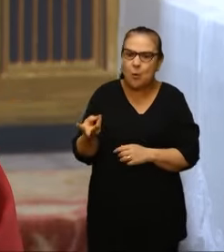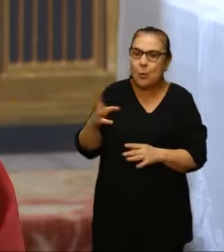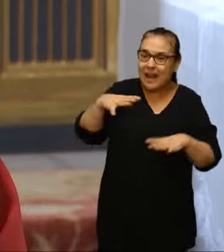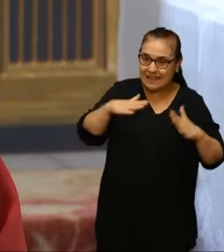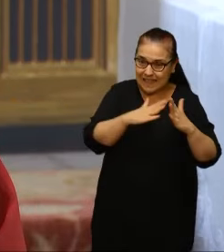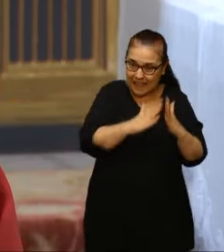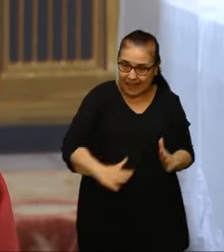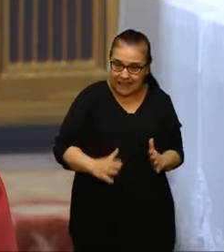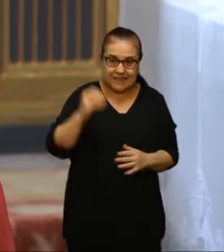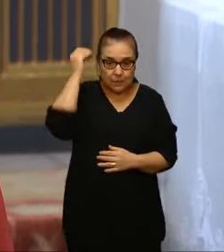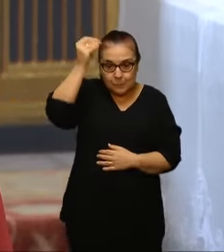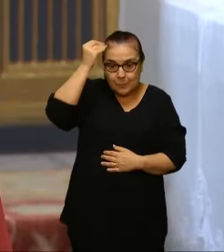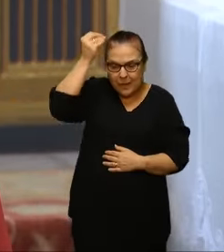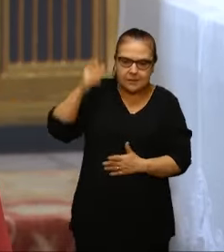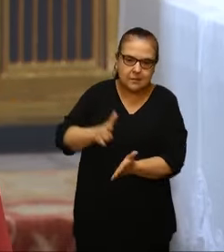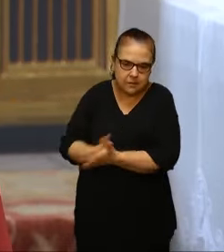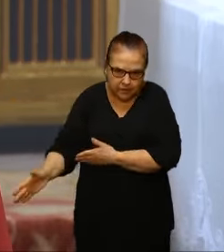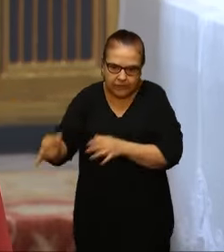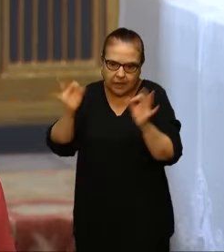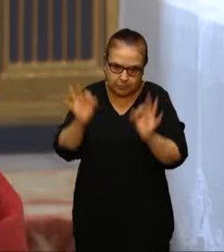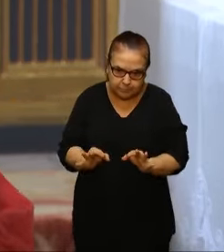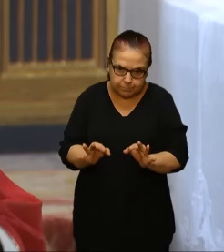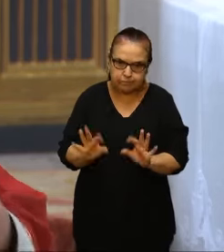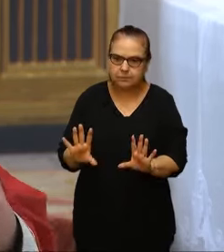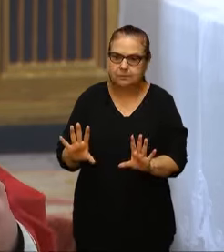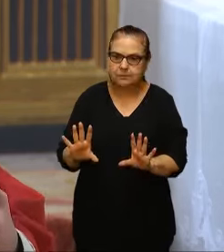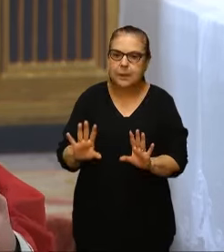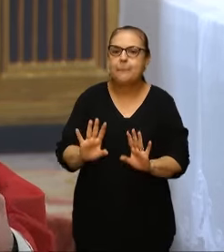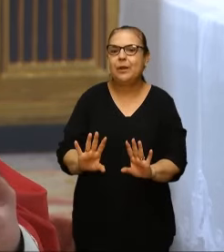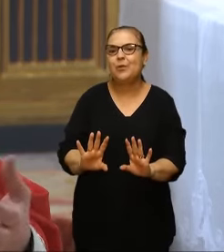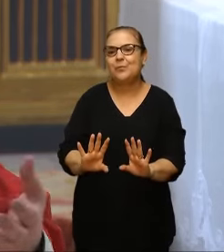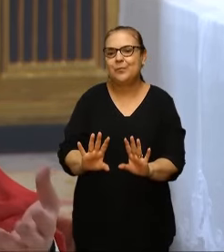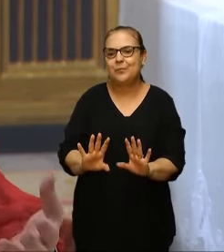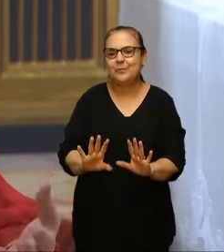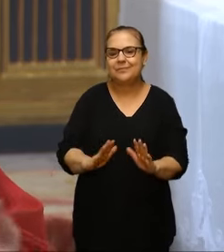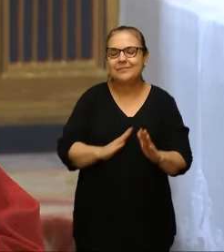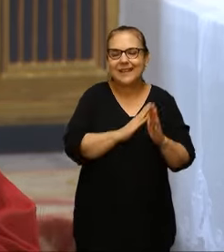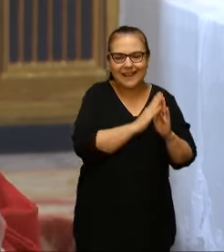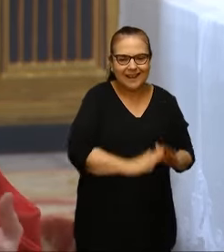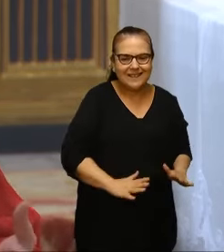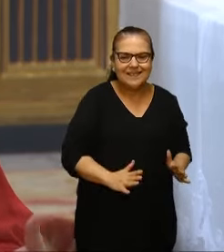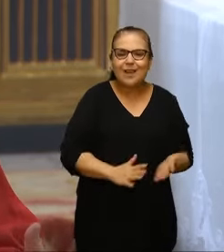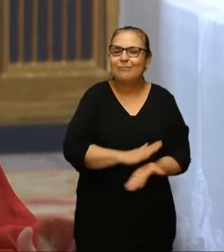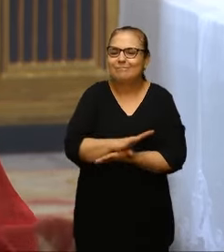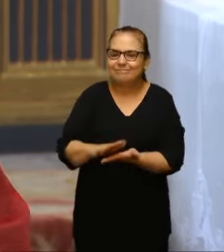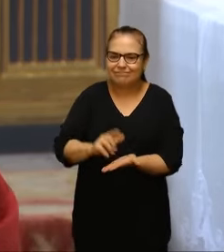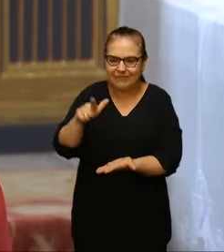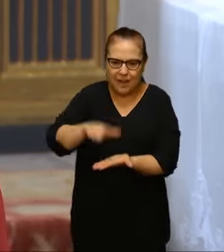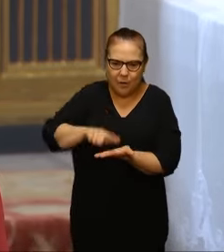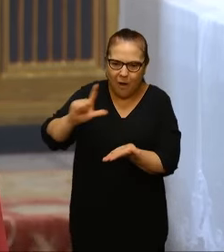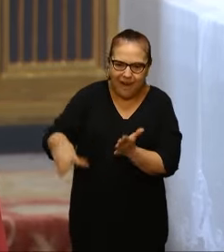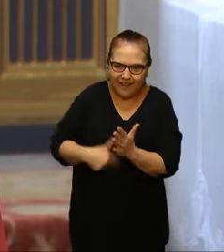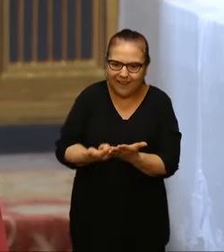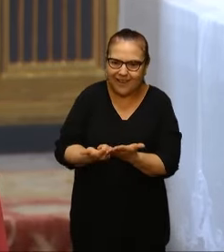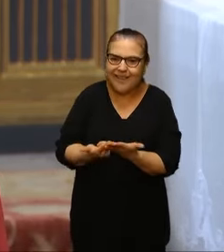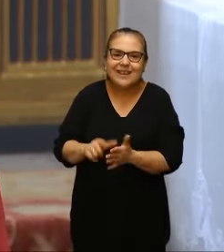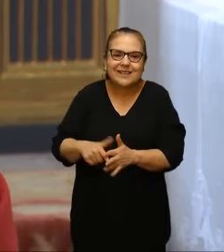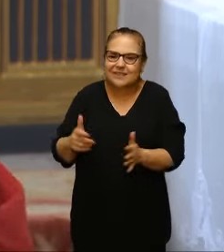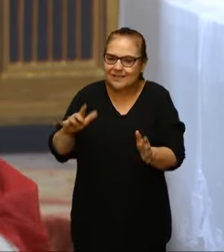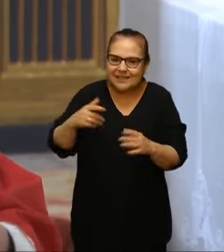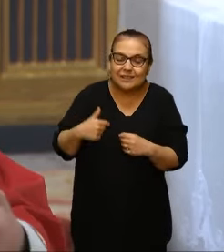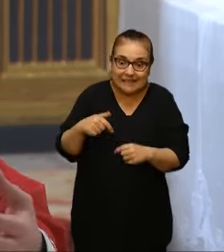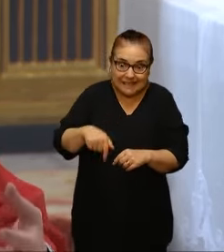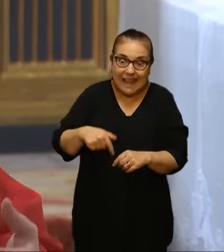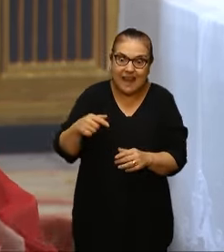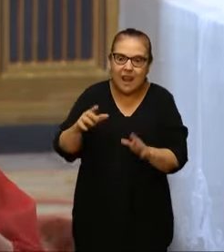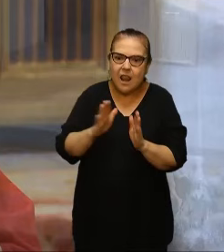¿verdad?, y en otras circunstancias. La Iglesia entiende también que en ese lenguaje simbólico que tiene el Apocalipsis es